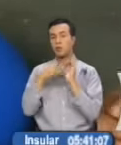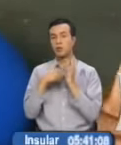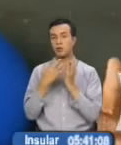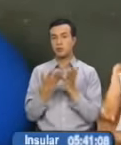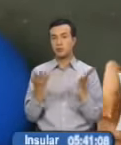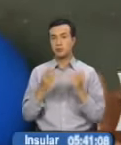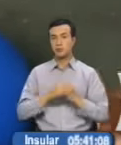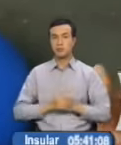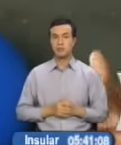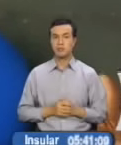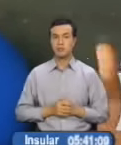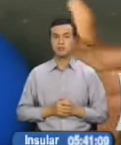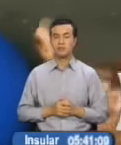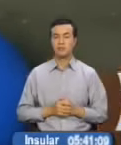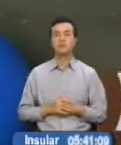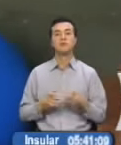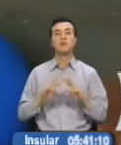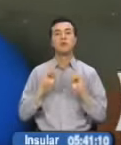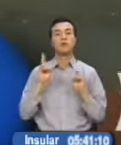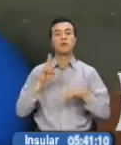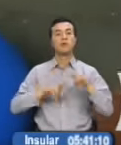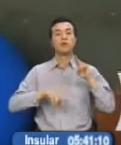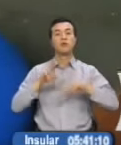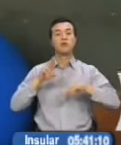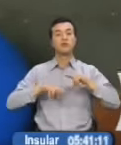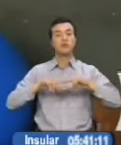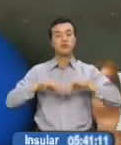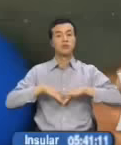ejemplo, en el tema de la reconstrucción,